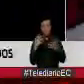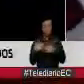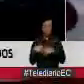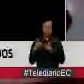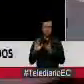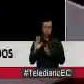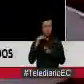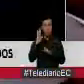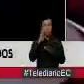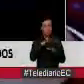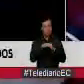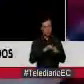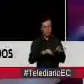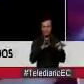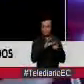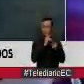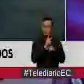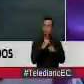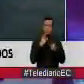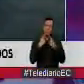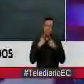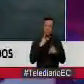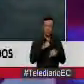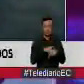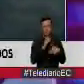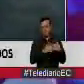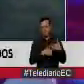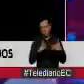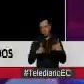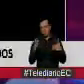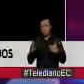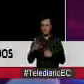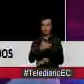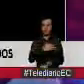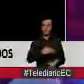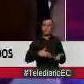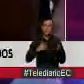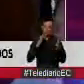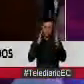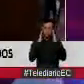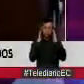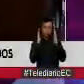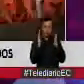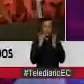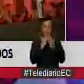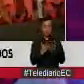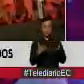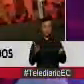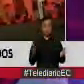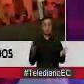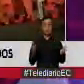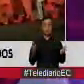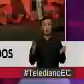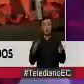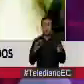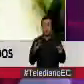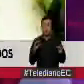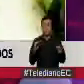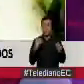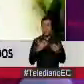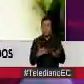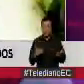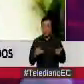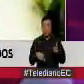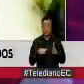manufactureros, y negociar los plazos más amplios que puedan existir para estos productos sensibles,